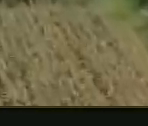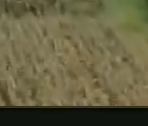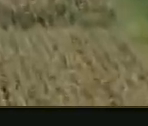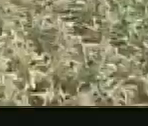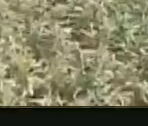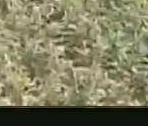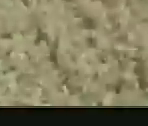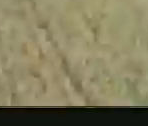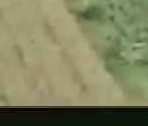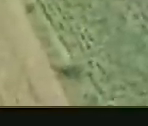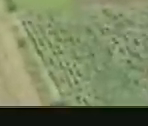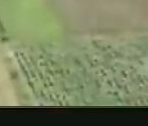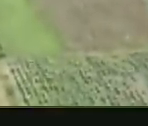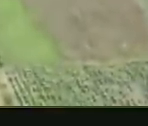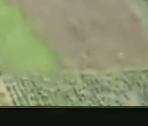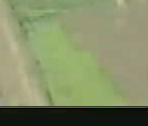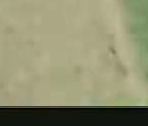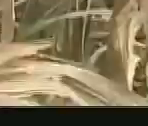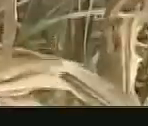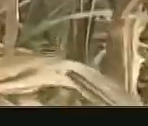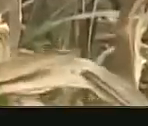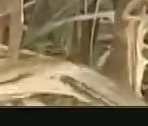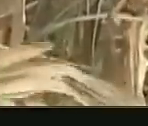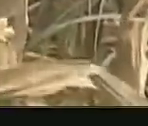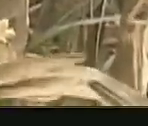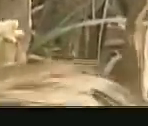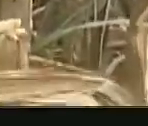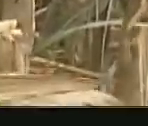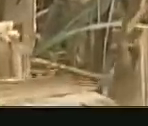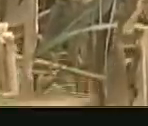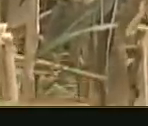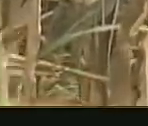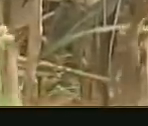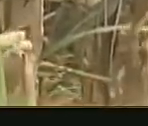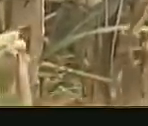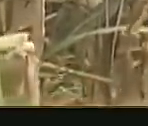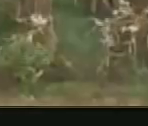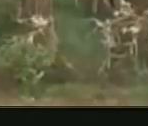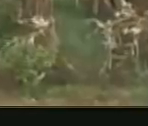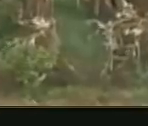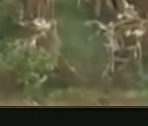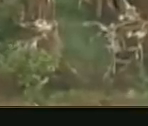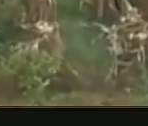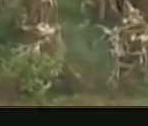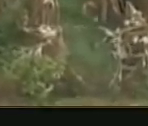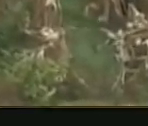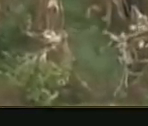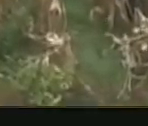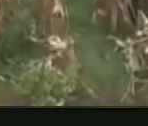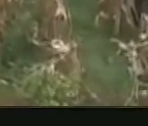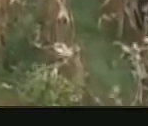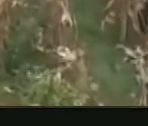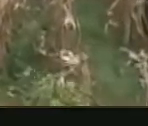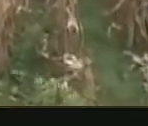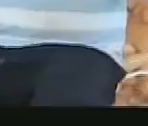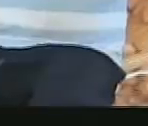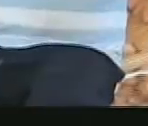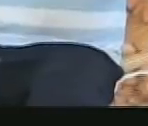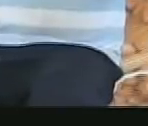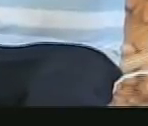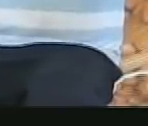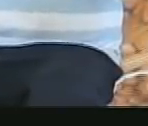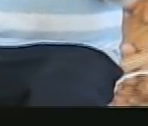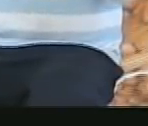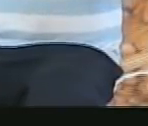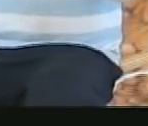de semilla, semilla nacional para la producción nacional, variedad INEA 7. Y yo lo invito a los productores, para nadie un secreto, miren